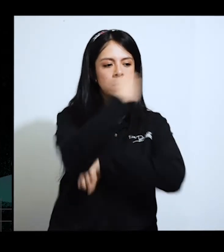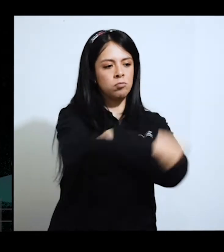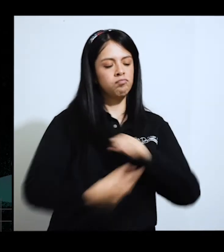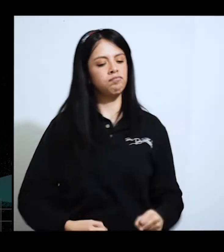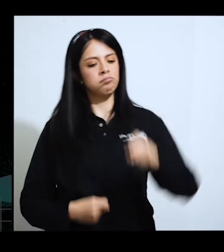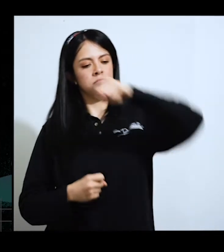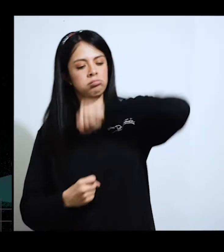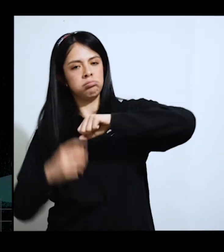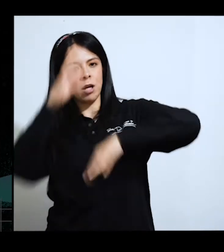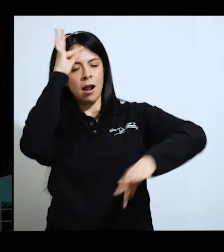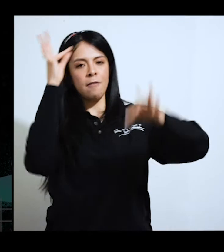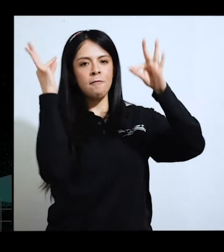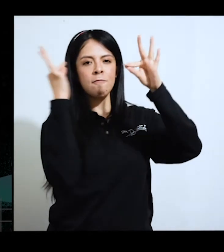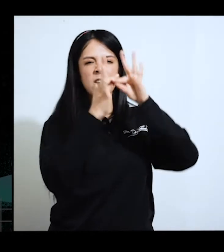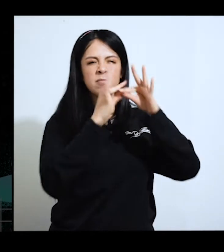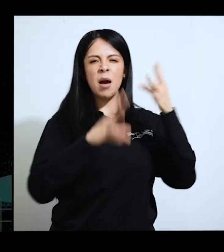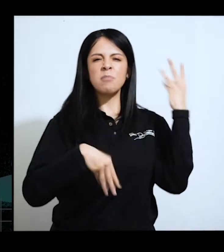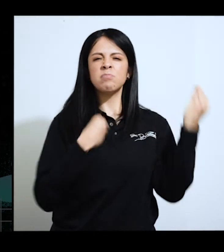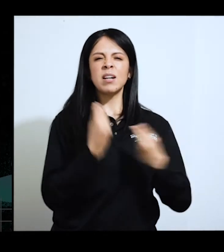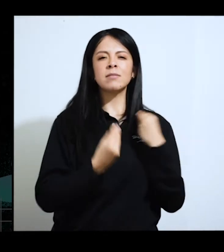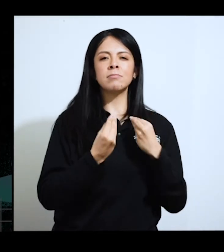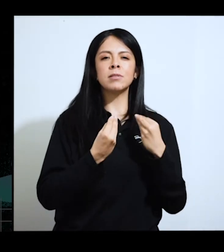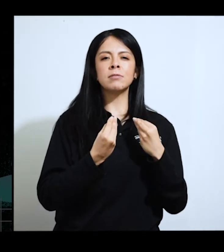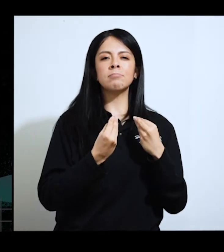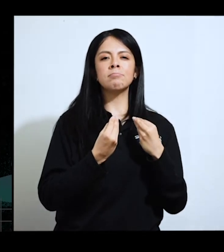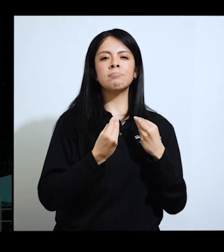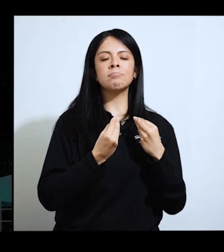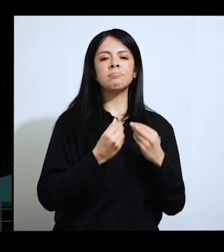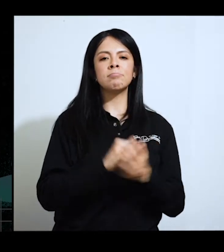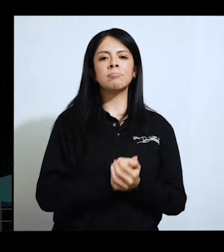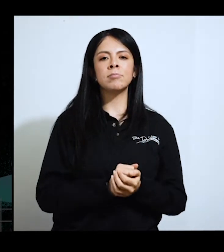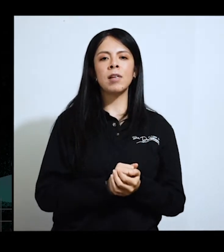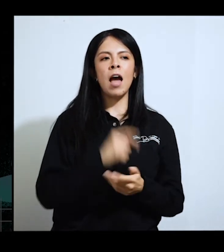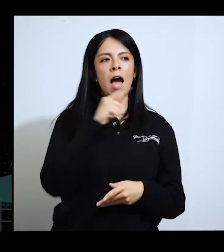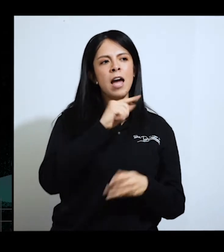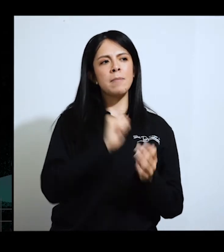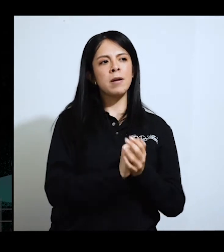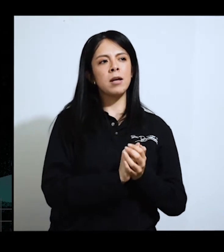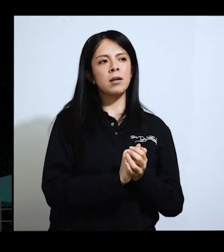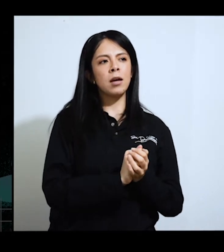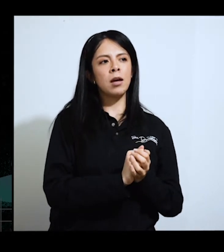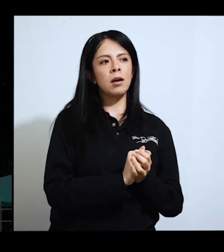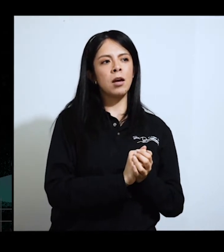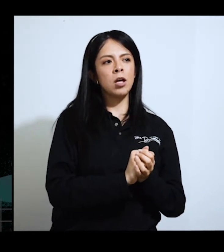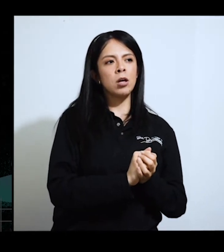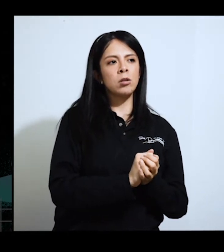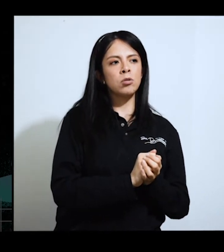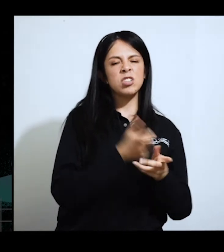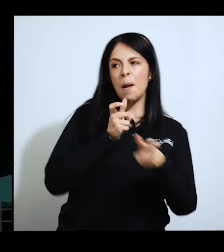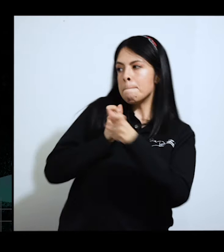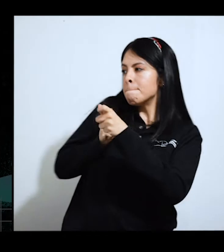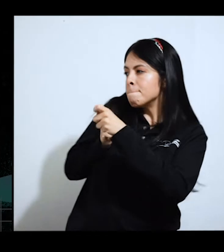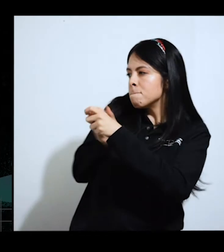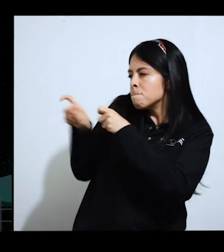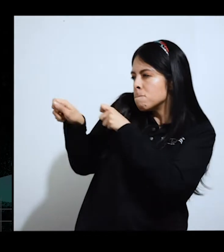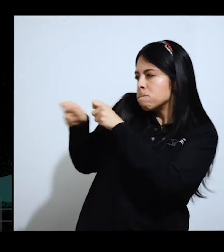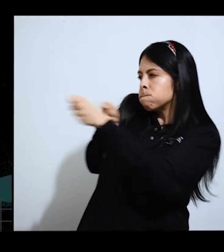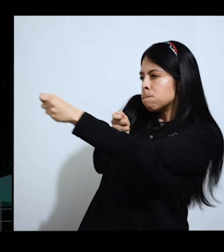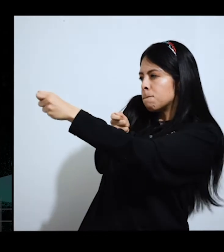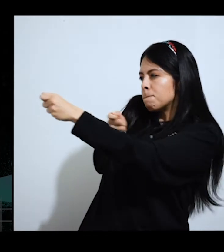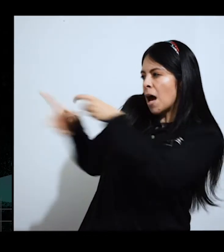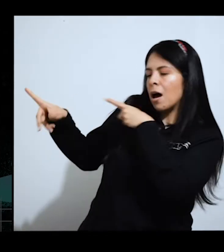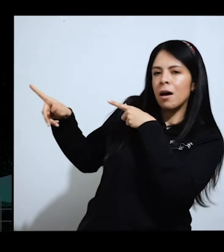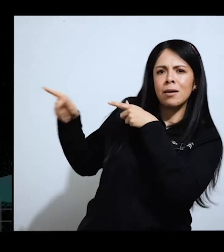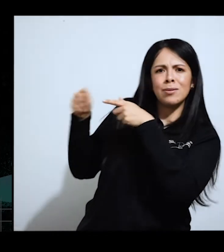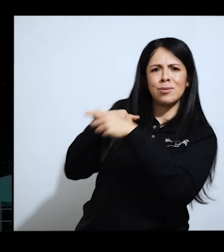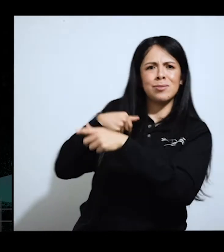la fe para detener, dice, las flechas o los dardos encendidos